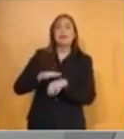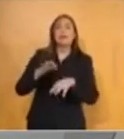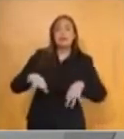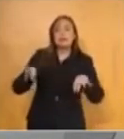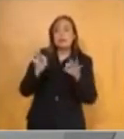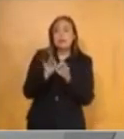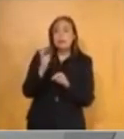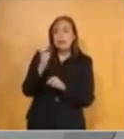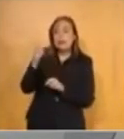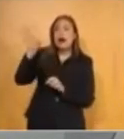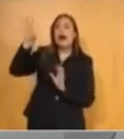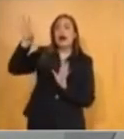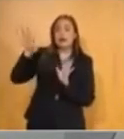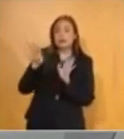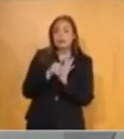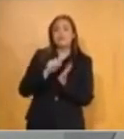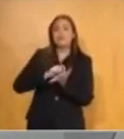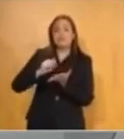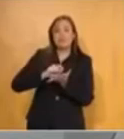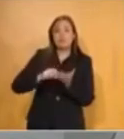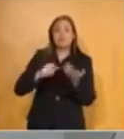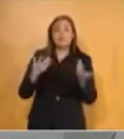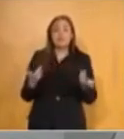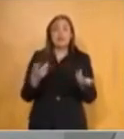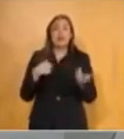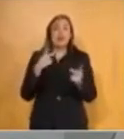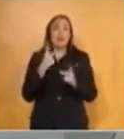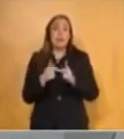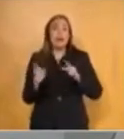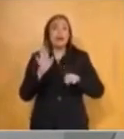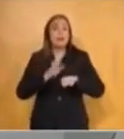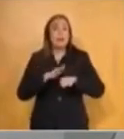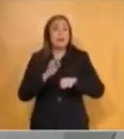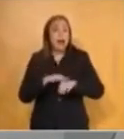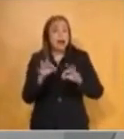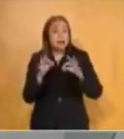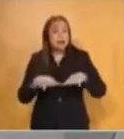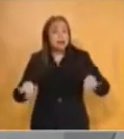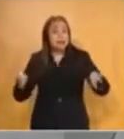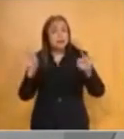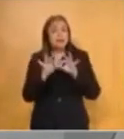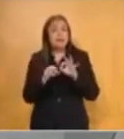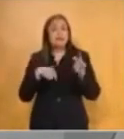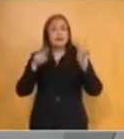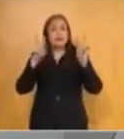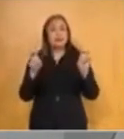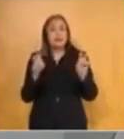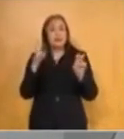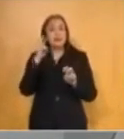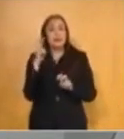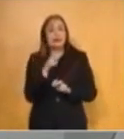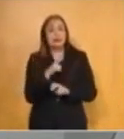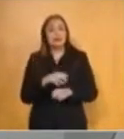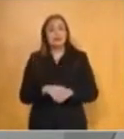consideres conveniente, las partes o elementos más relevantes del tema principal,